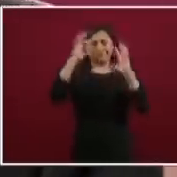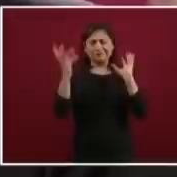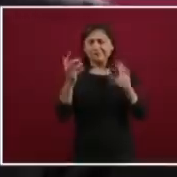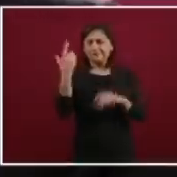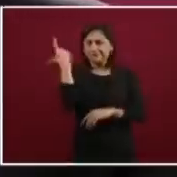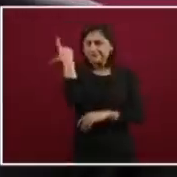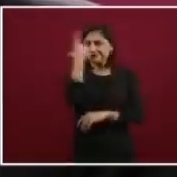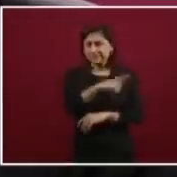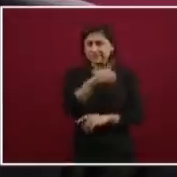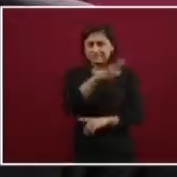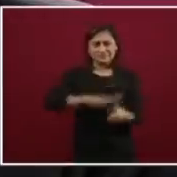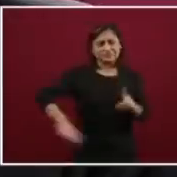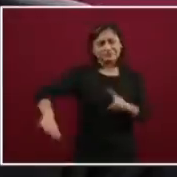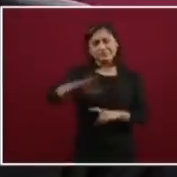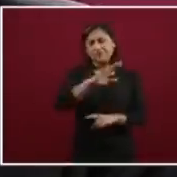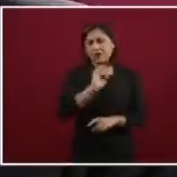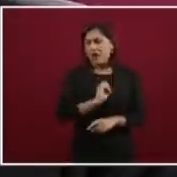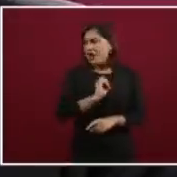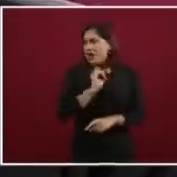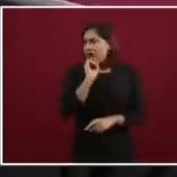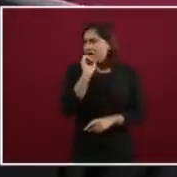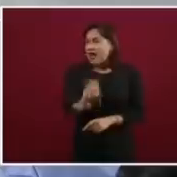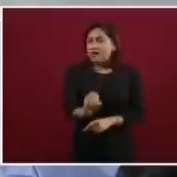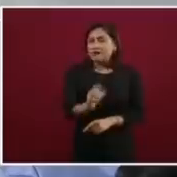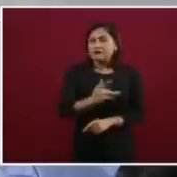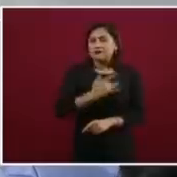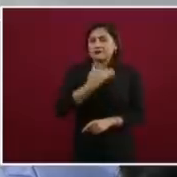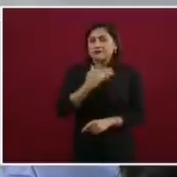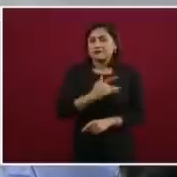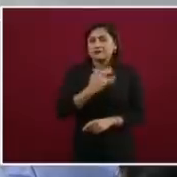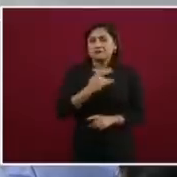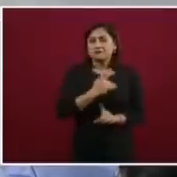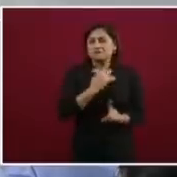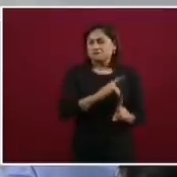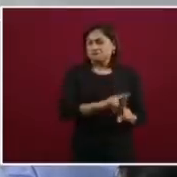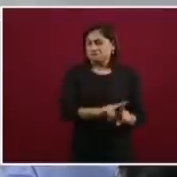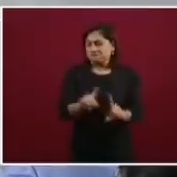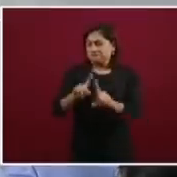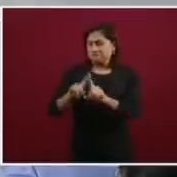los odios que se desatan